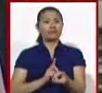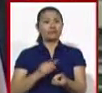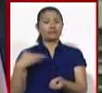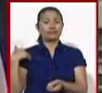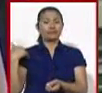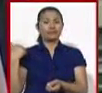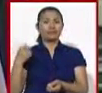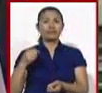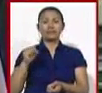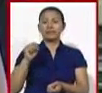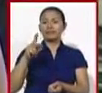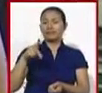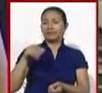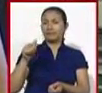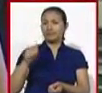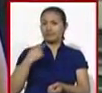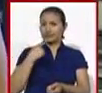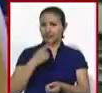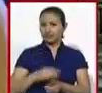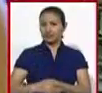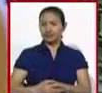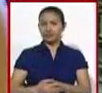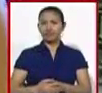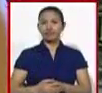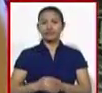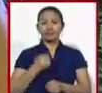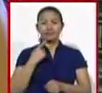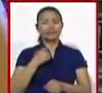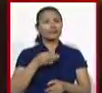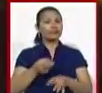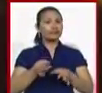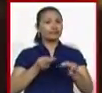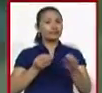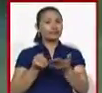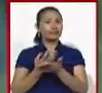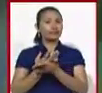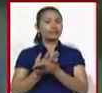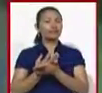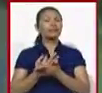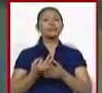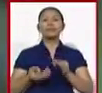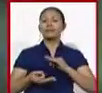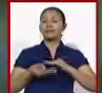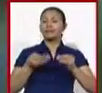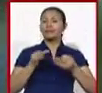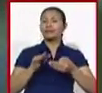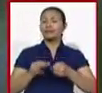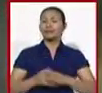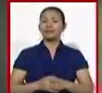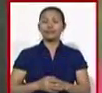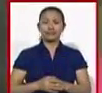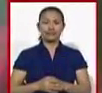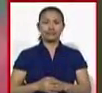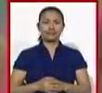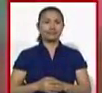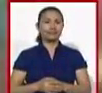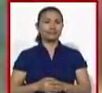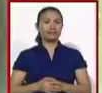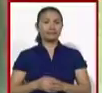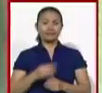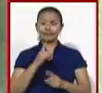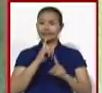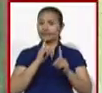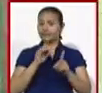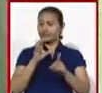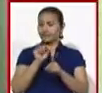dueña del spa. Para ella se le ha señalado nueva fecha, va a prestar su declaración el día de mañana. ¿Ella tiene